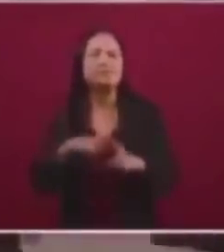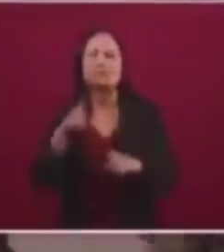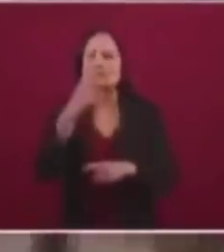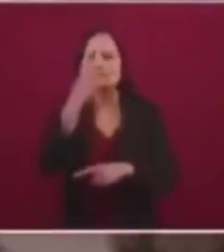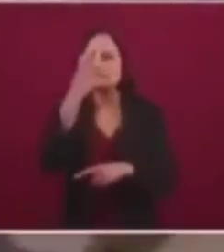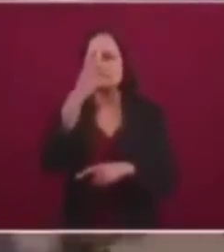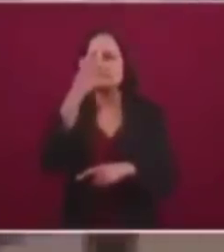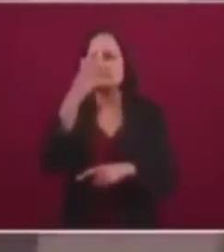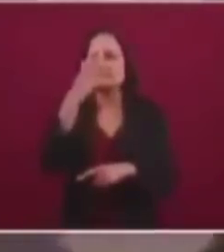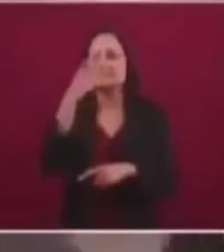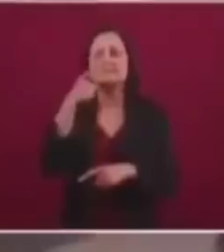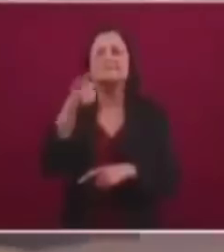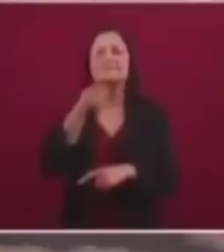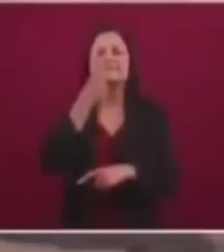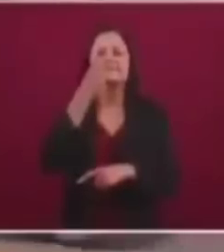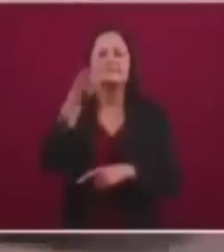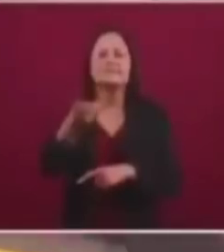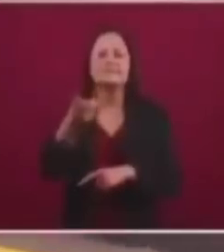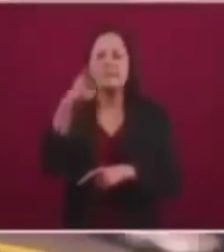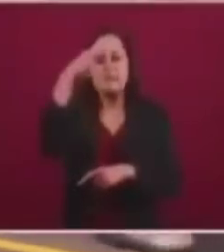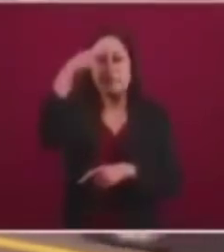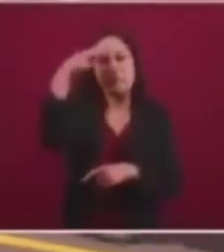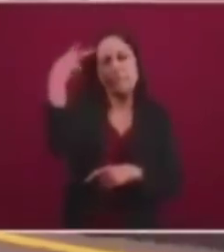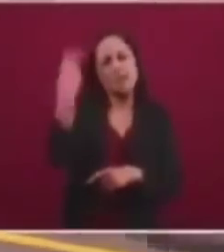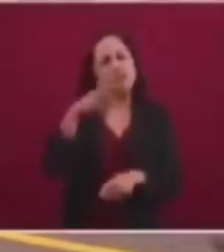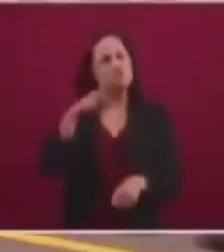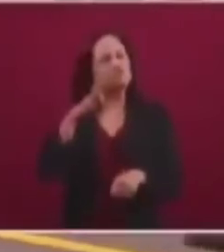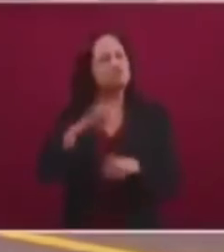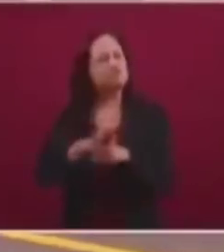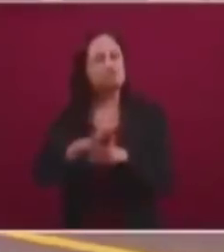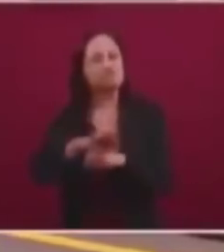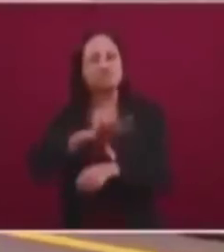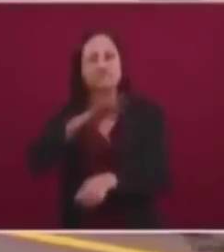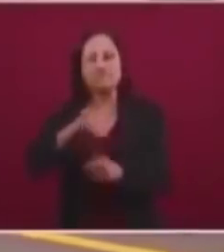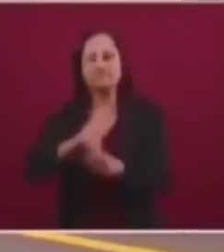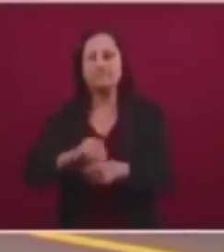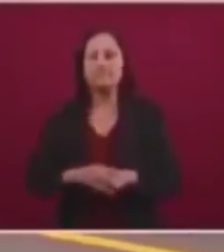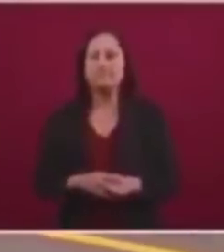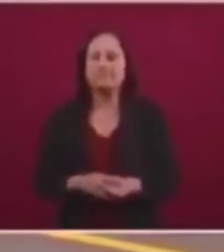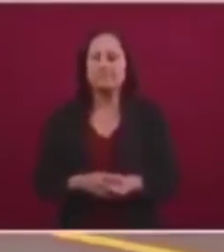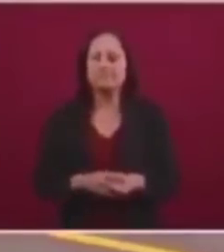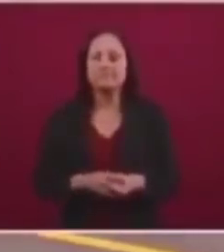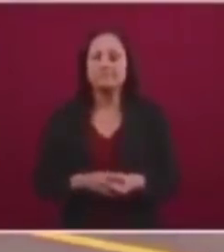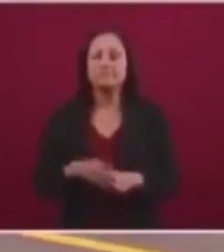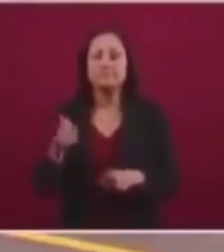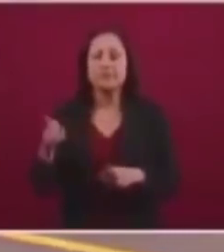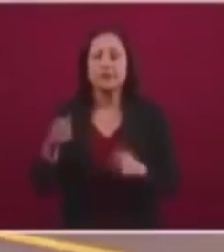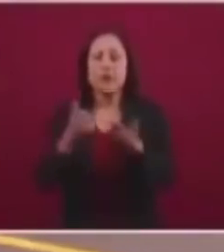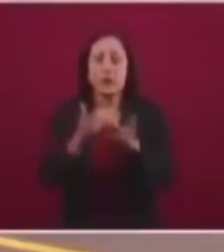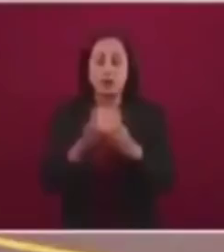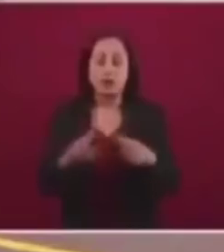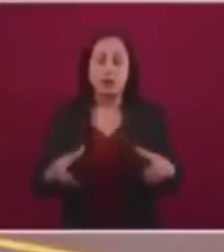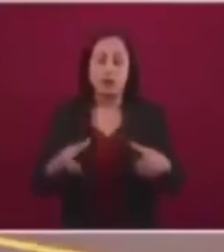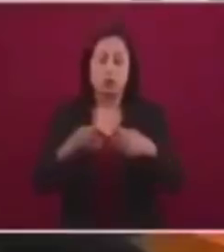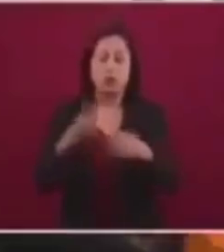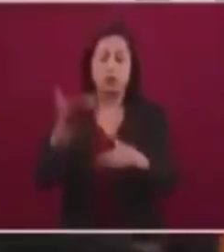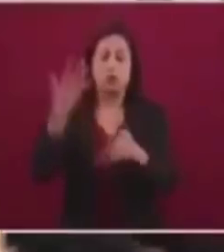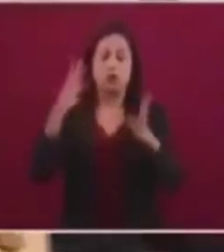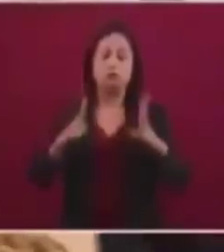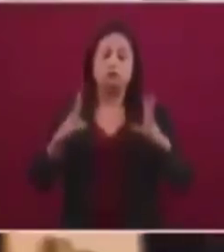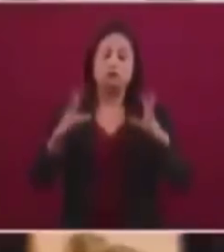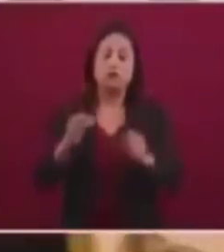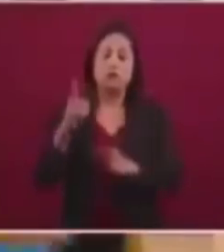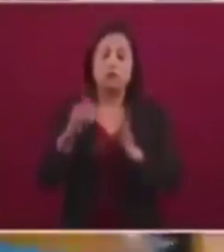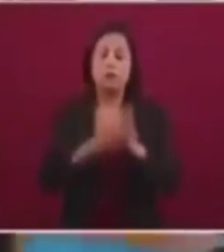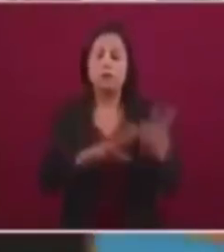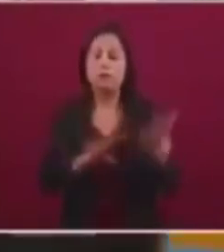Las fuerzas especiales son unidades del ejército mexicano que se distinguen por poseer equipamiento y adiestramiento de